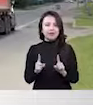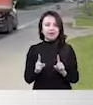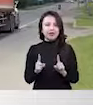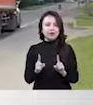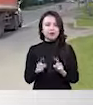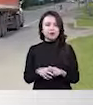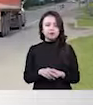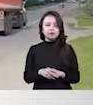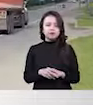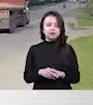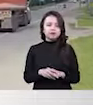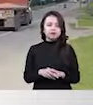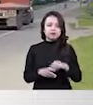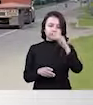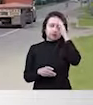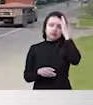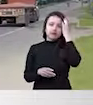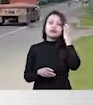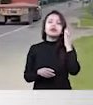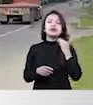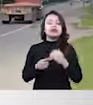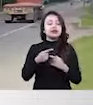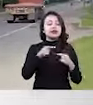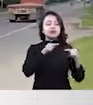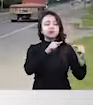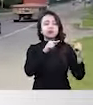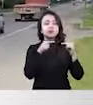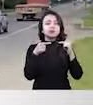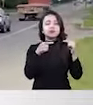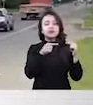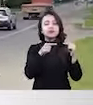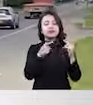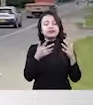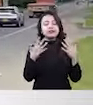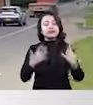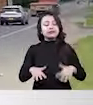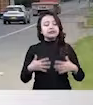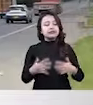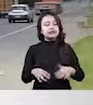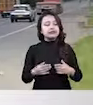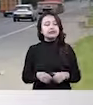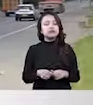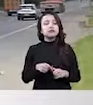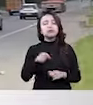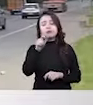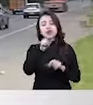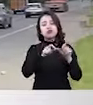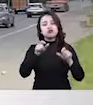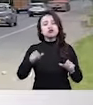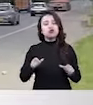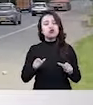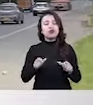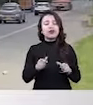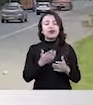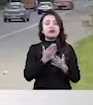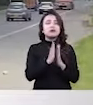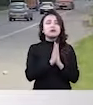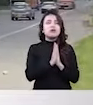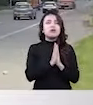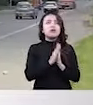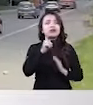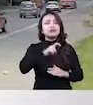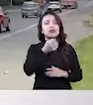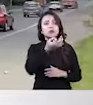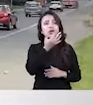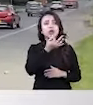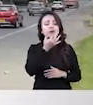La adelantábamos, Paula, el lío y el clamor de los colombianos por los medicamentos.